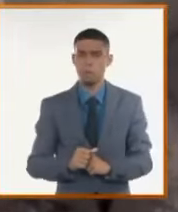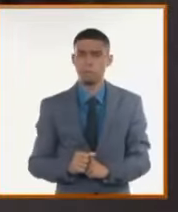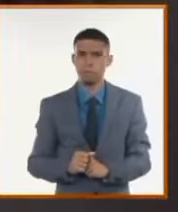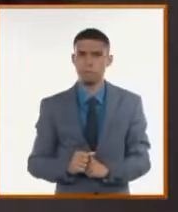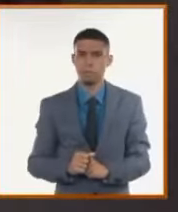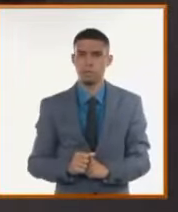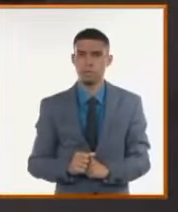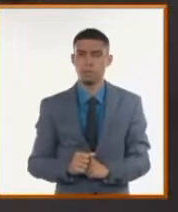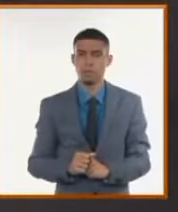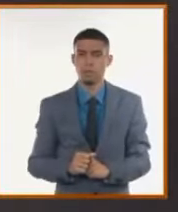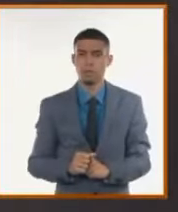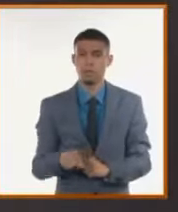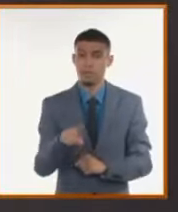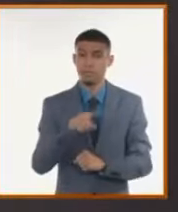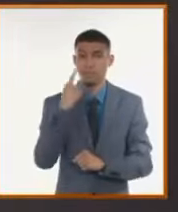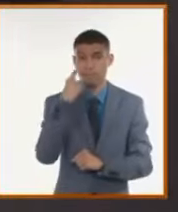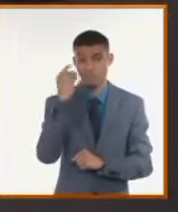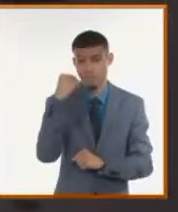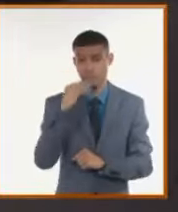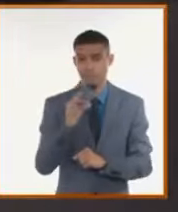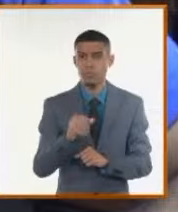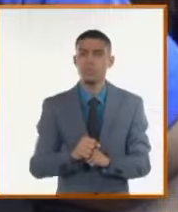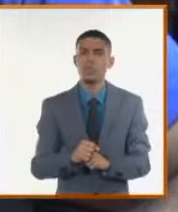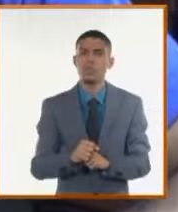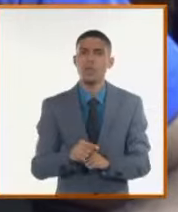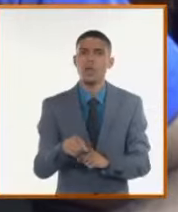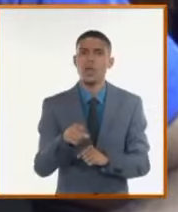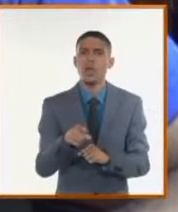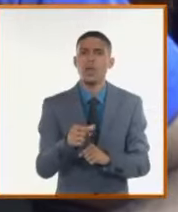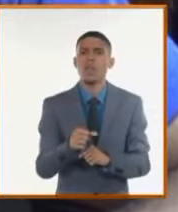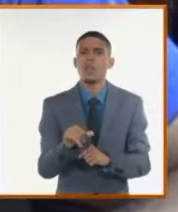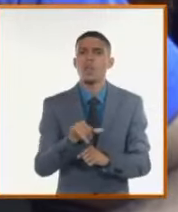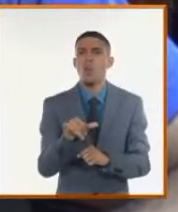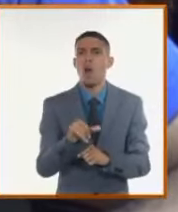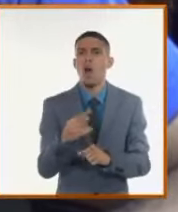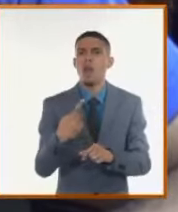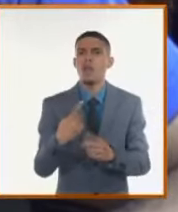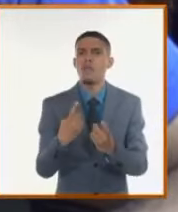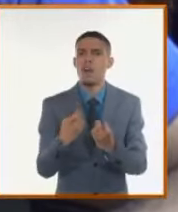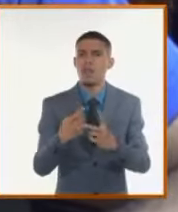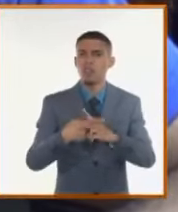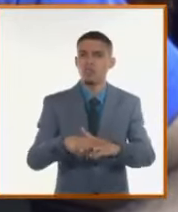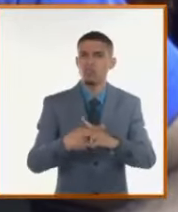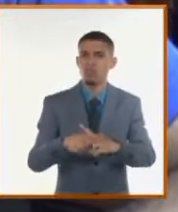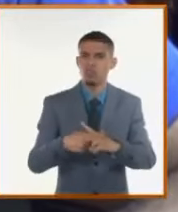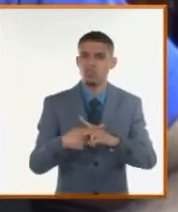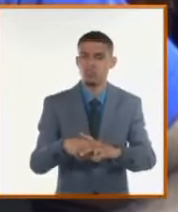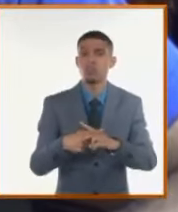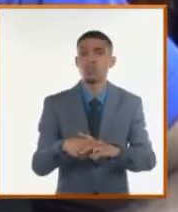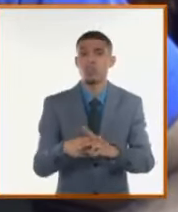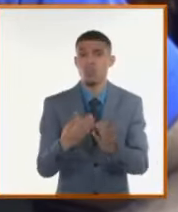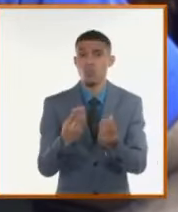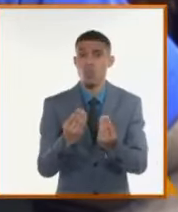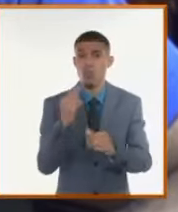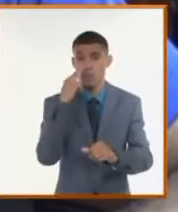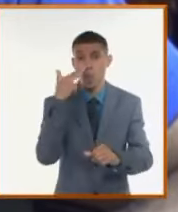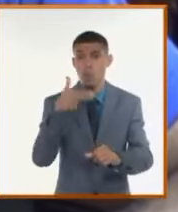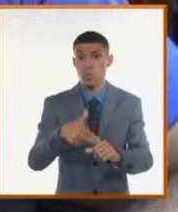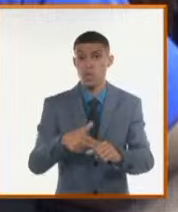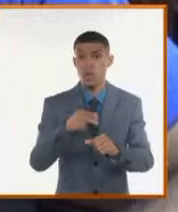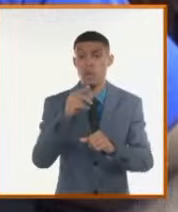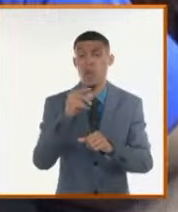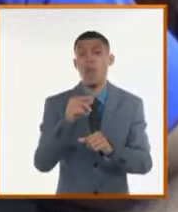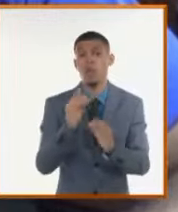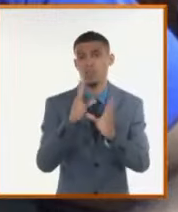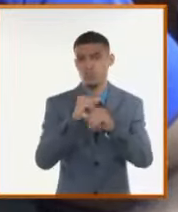el plato fuerte nuestro han sido las ferroc stna que requieren para su reparación de un volumen considerable de combustible diésel que hoy el país